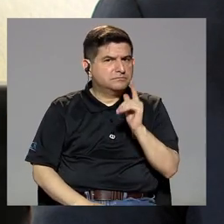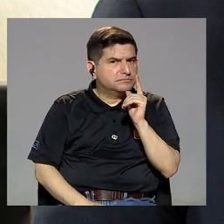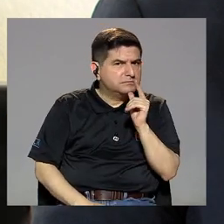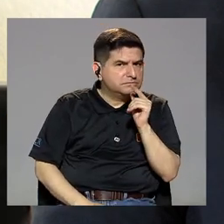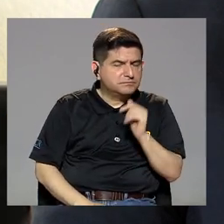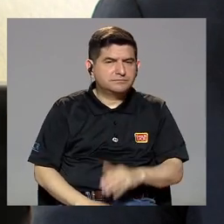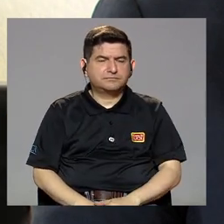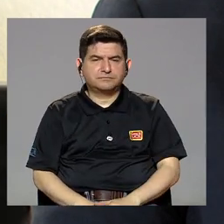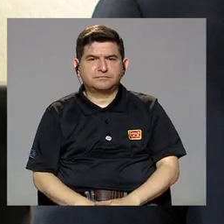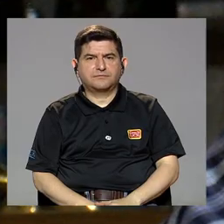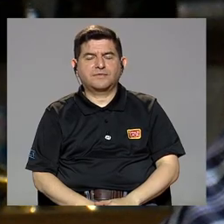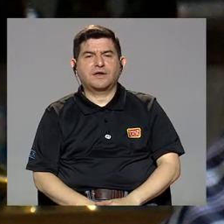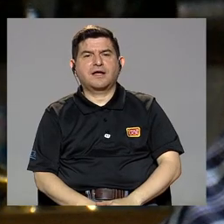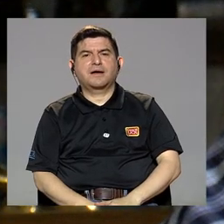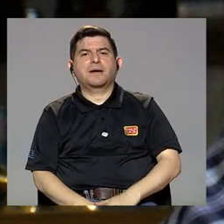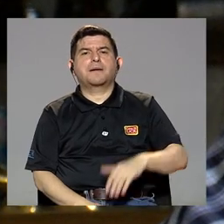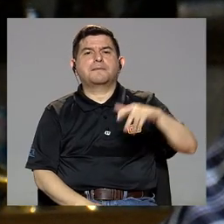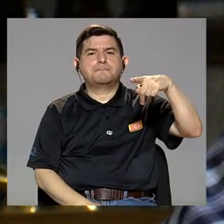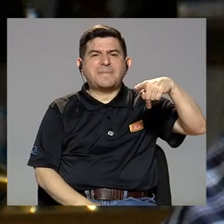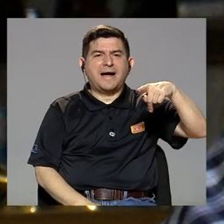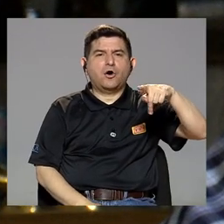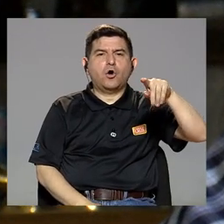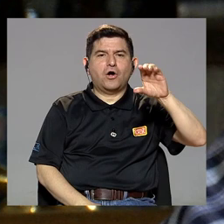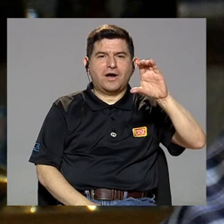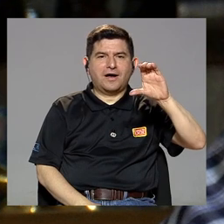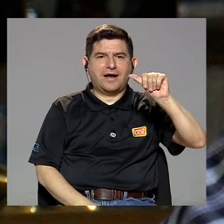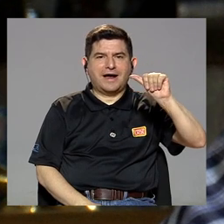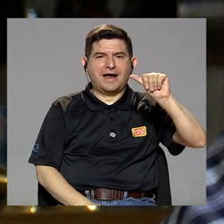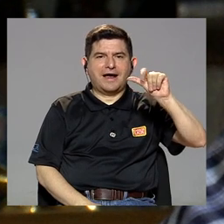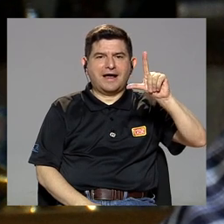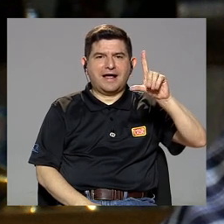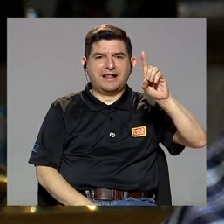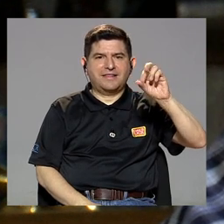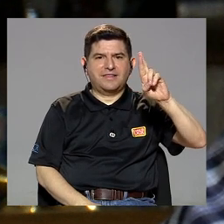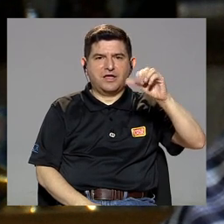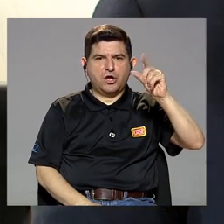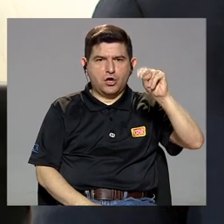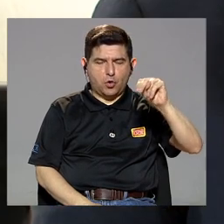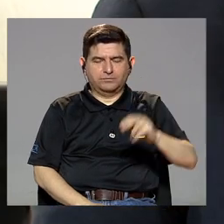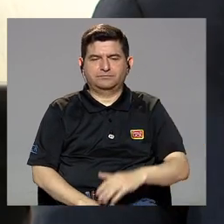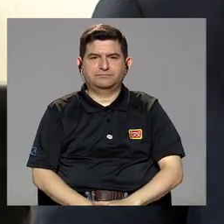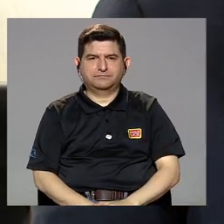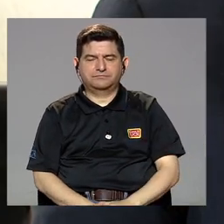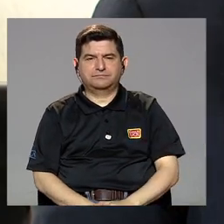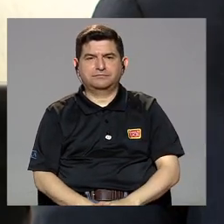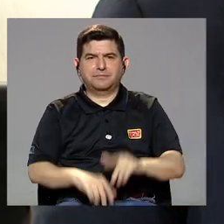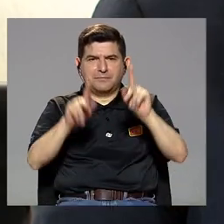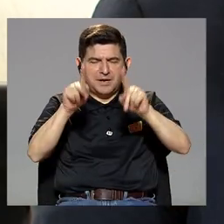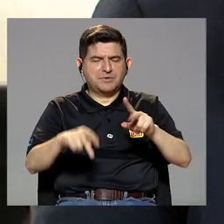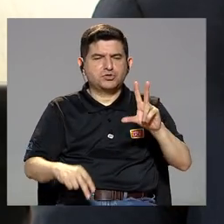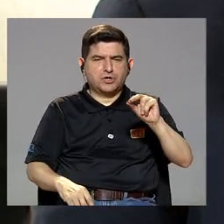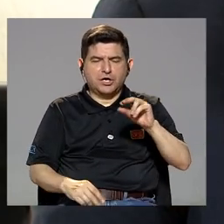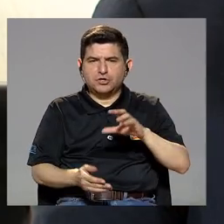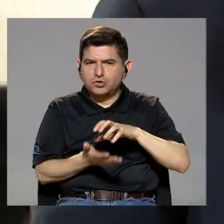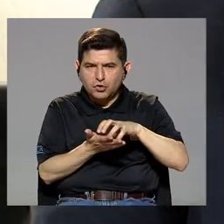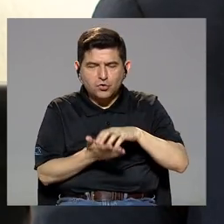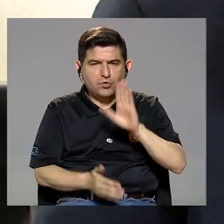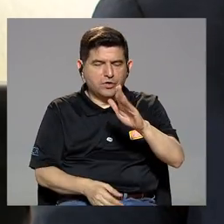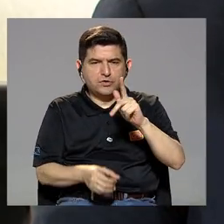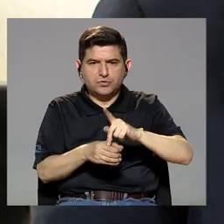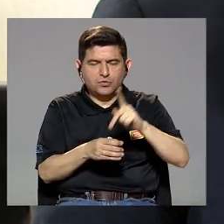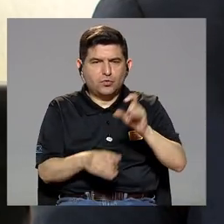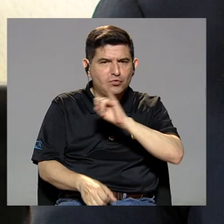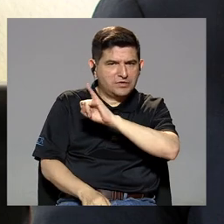paco calderón de un poco y que inclusive para que la gente no tenga duda de su militancia de